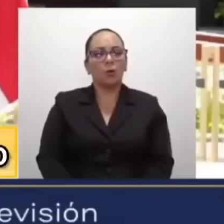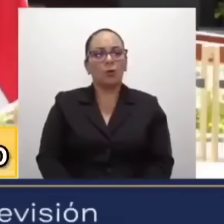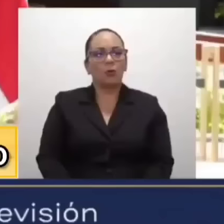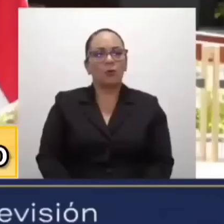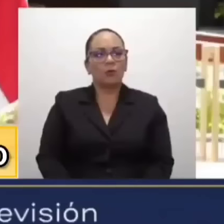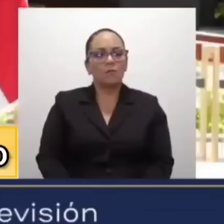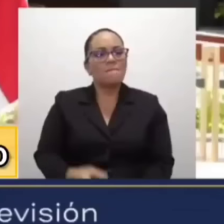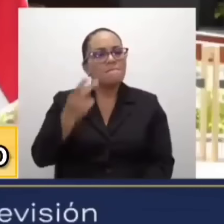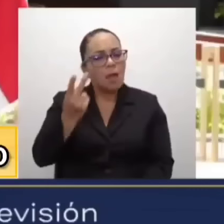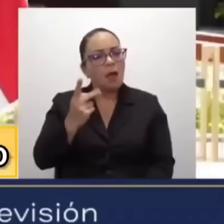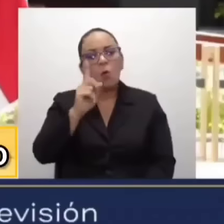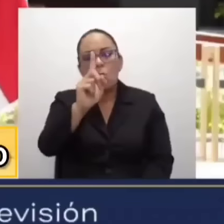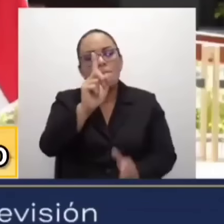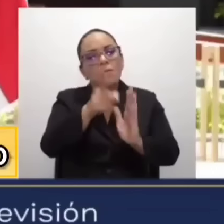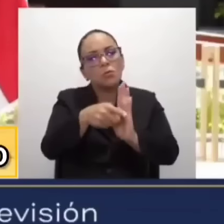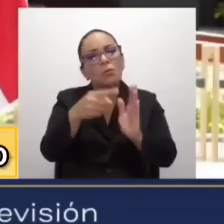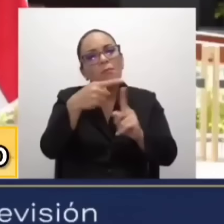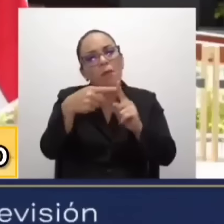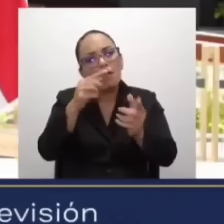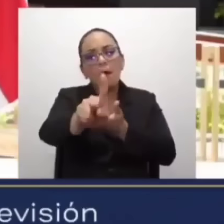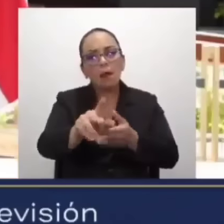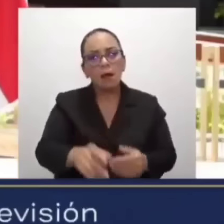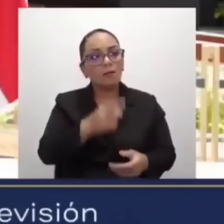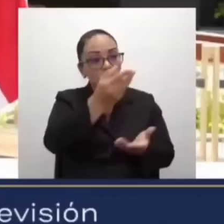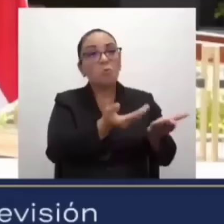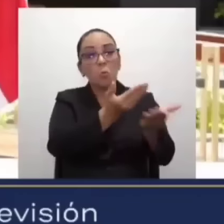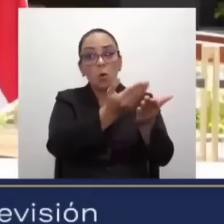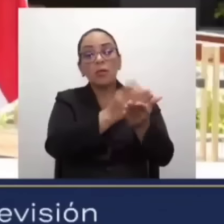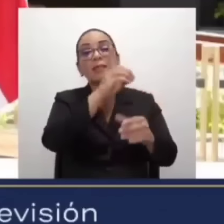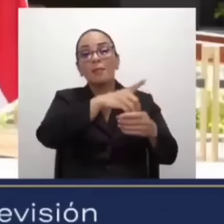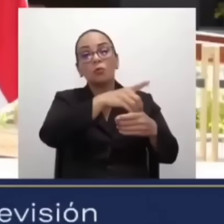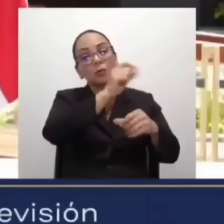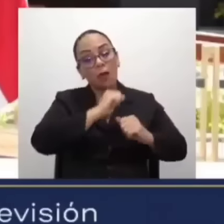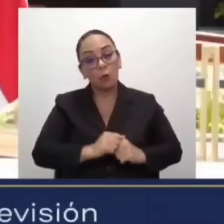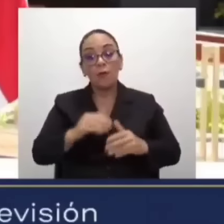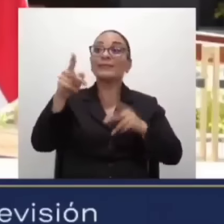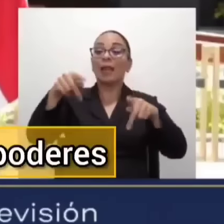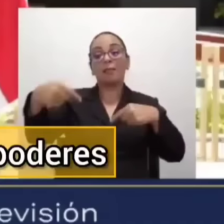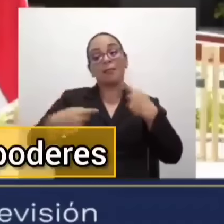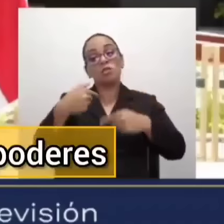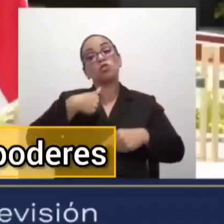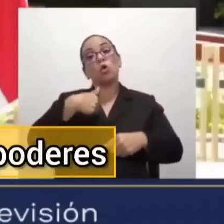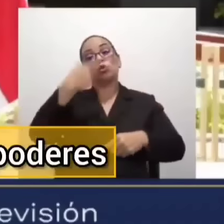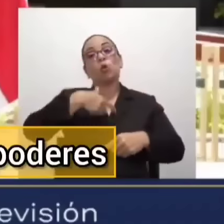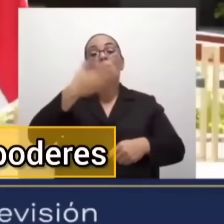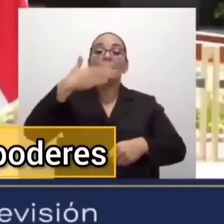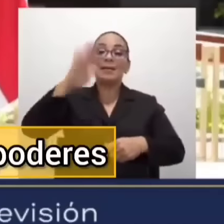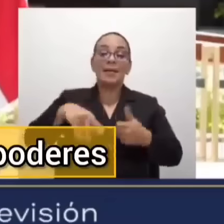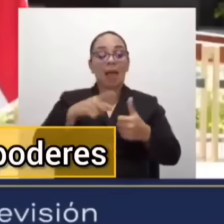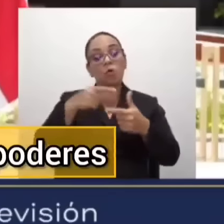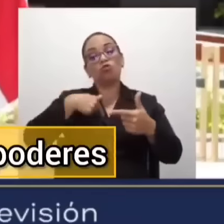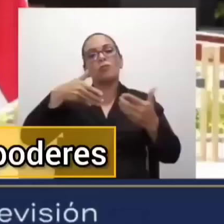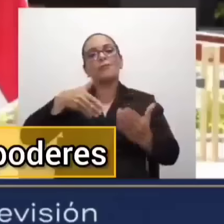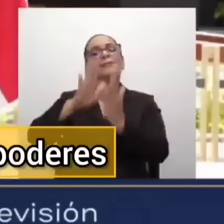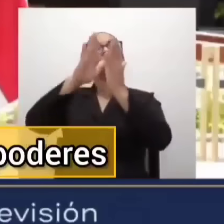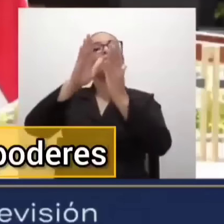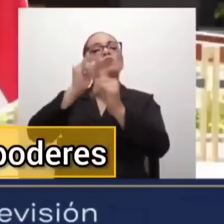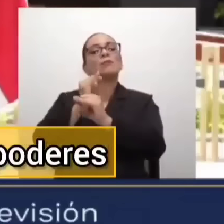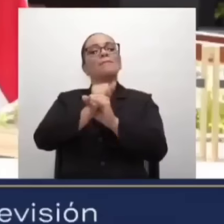y medio la propuesta de ese diputado. Y después dicen que es que yo soy malcriado, que es que yo desafío la independencia